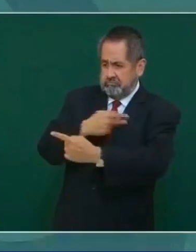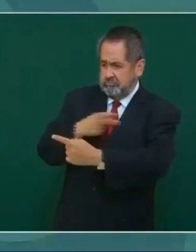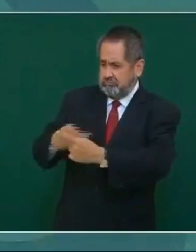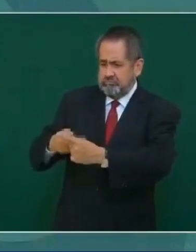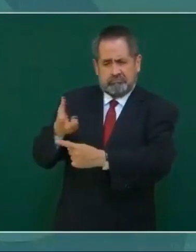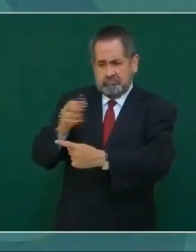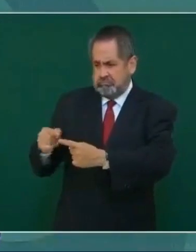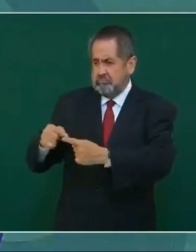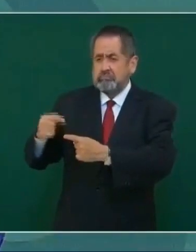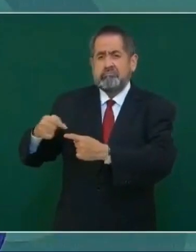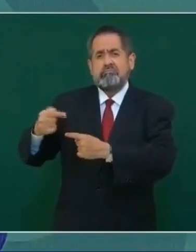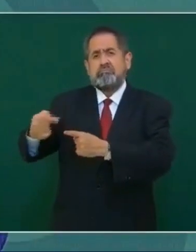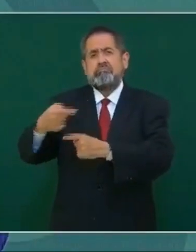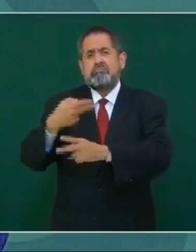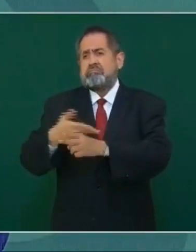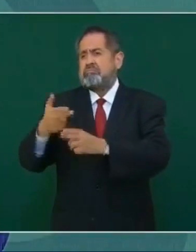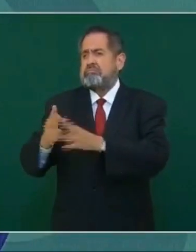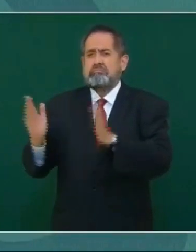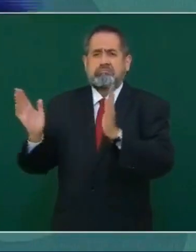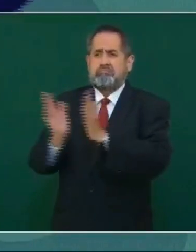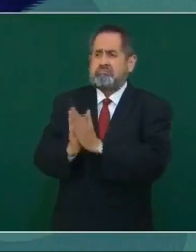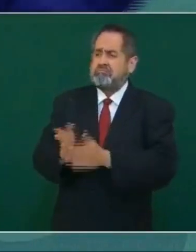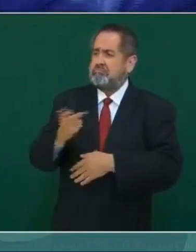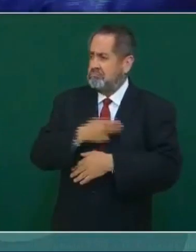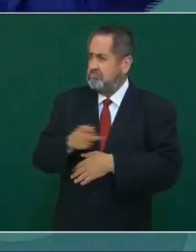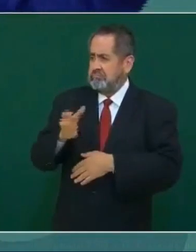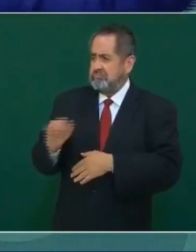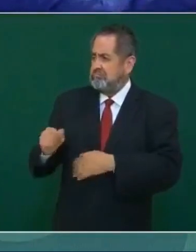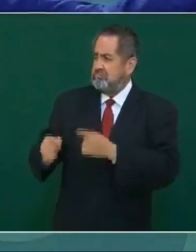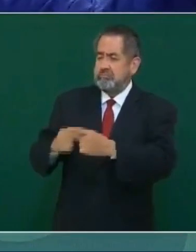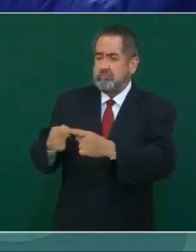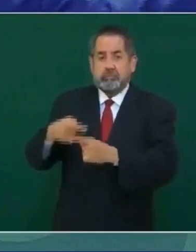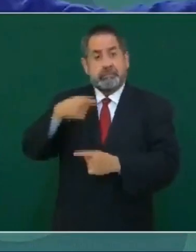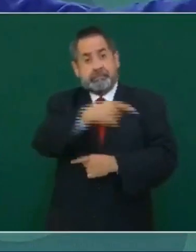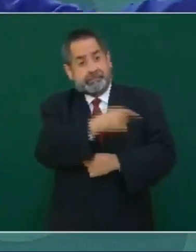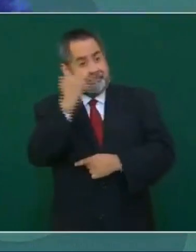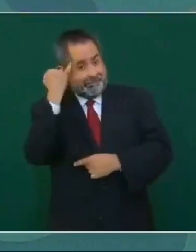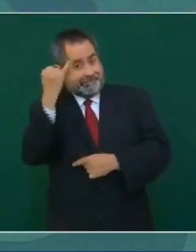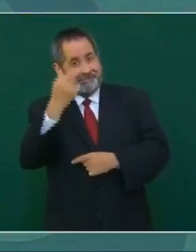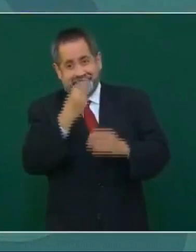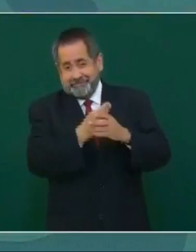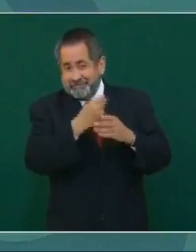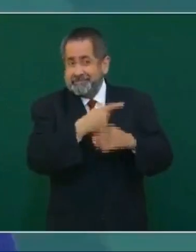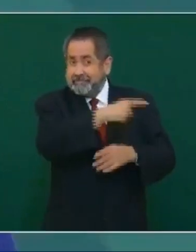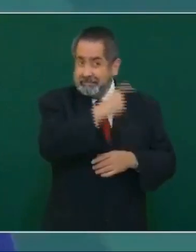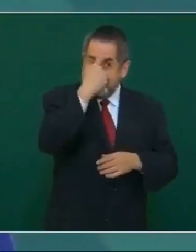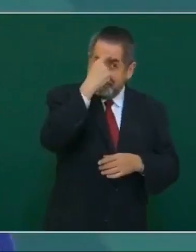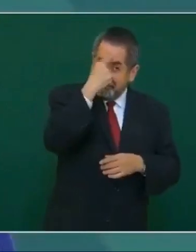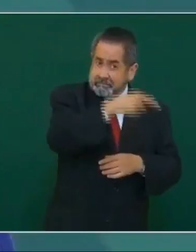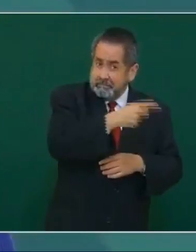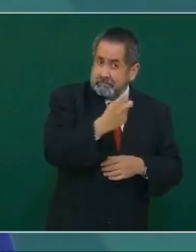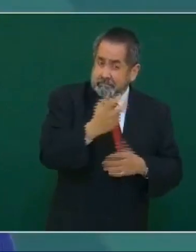que morir pobre, porque eso es parte de esa mentalidad.